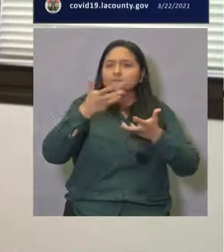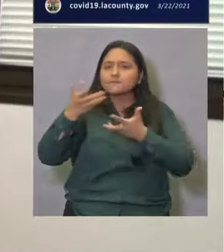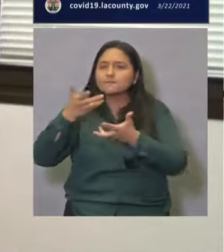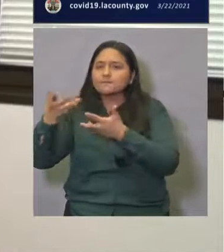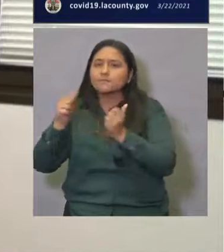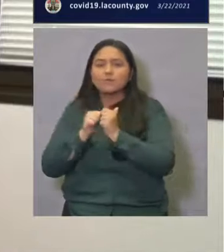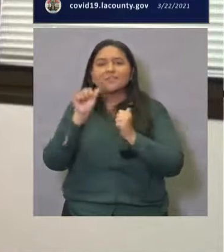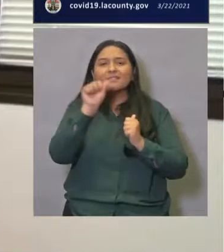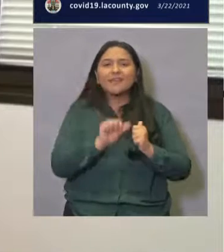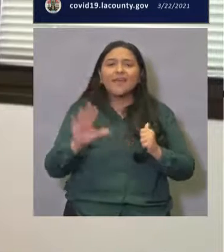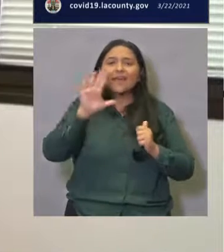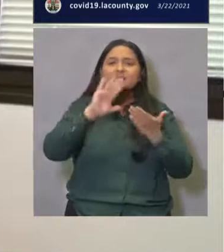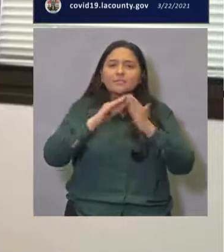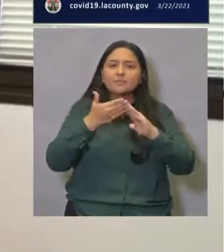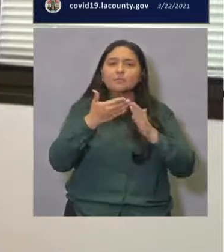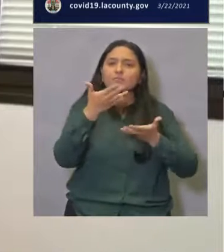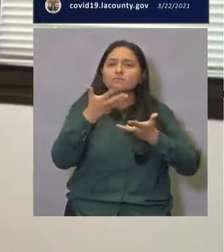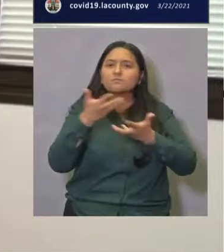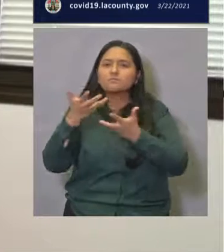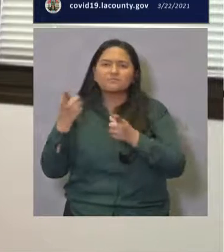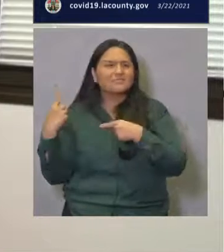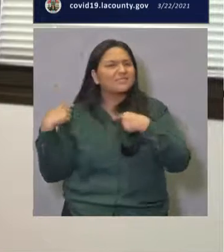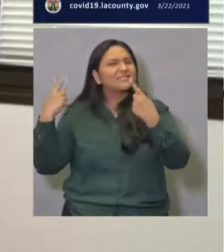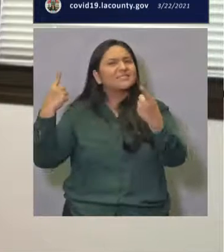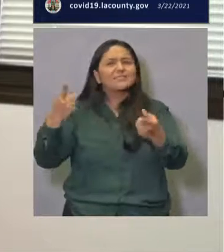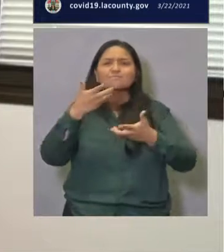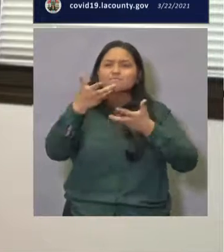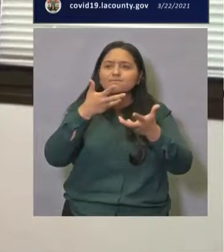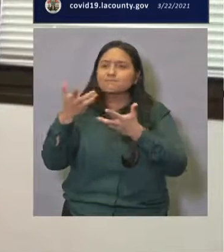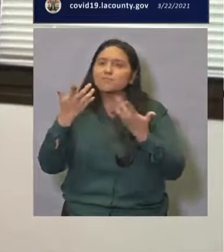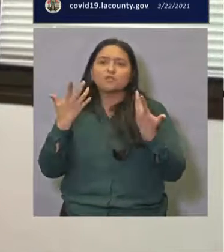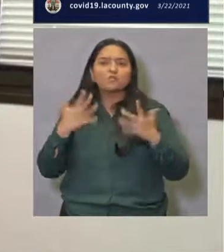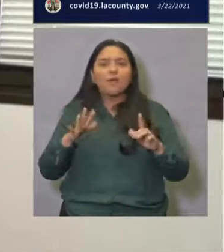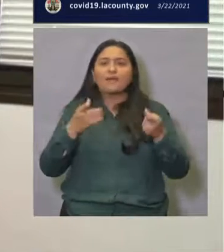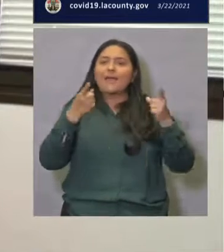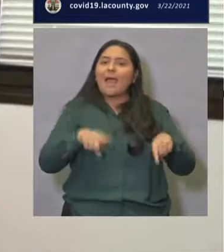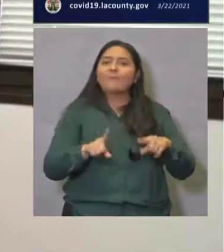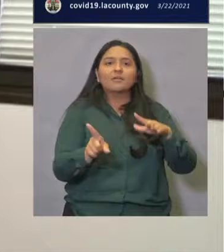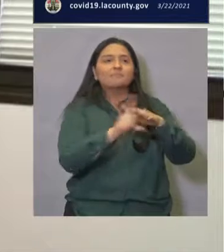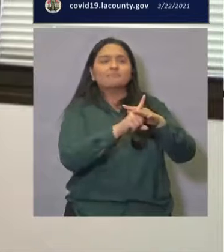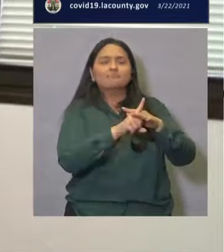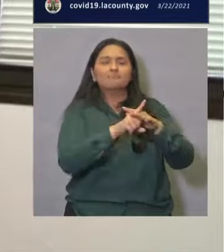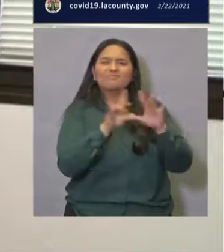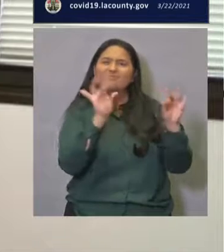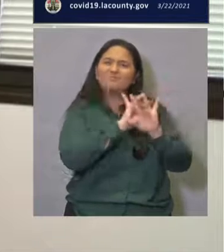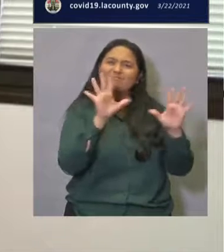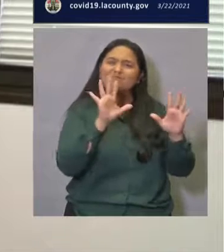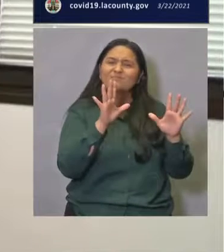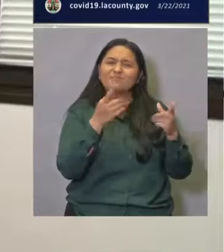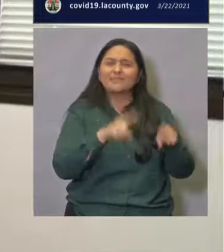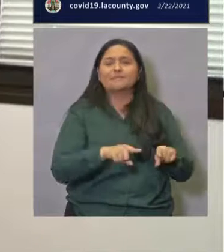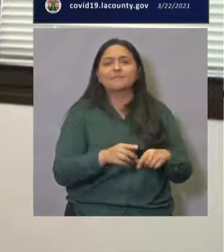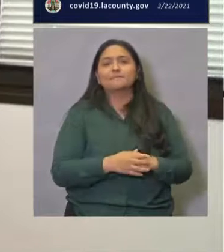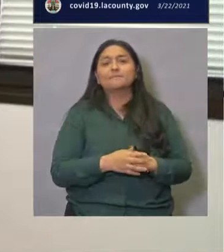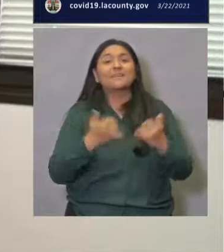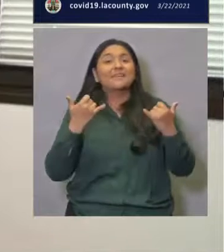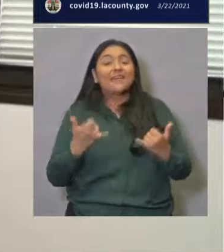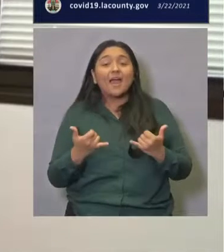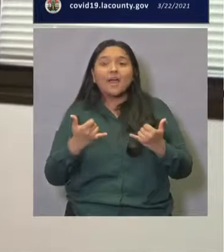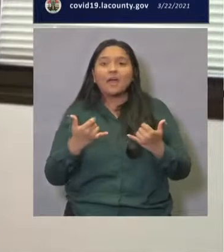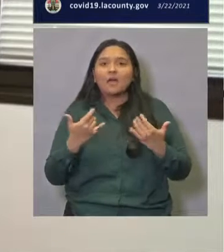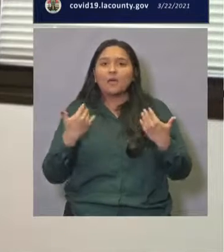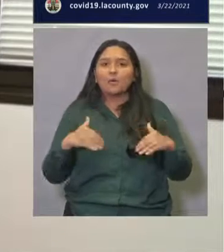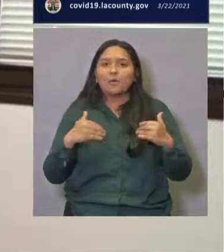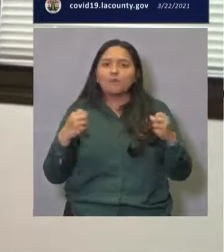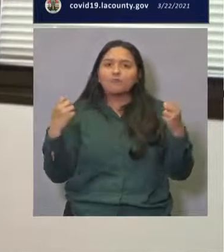hermanas asiáticos desde el principio para prevenir una situación como esta. Ahora hay miedo y,